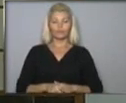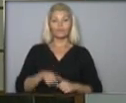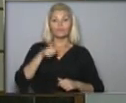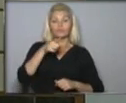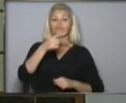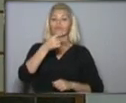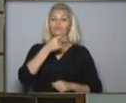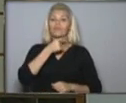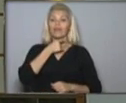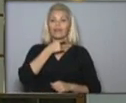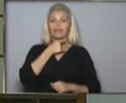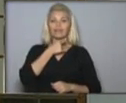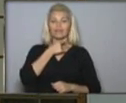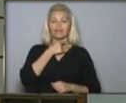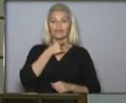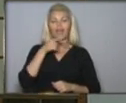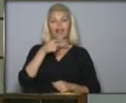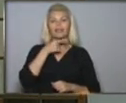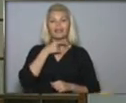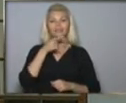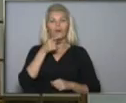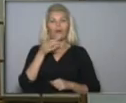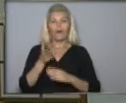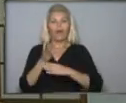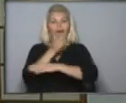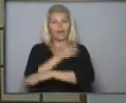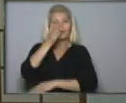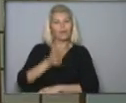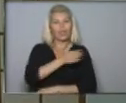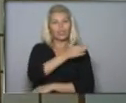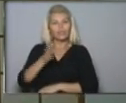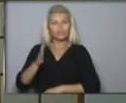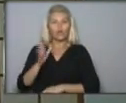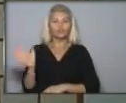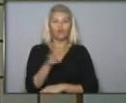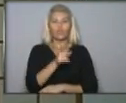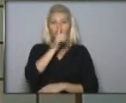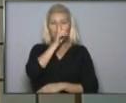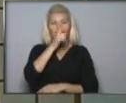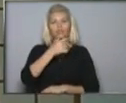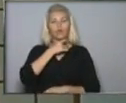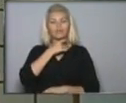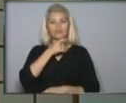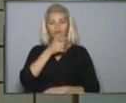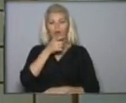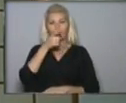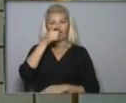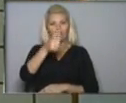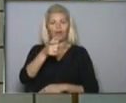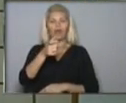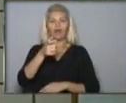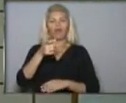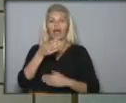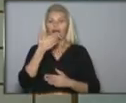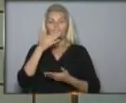Quiso ya en esa bendición, que fue un momento de silencio, hacer referencia a los